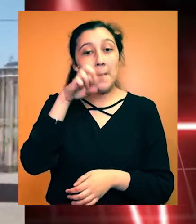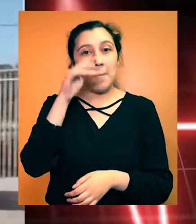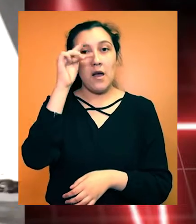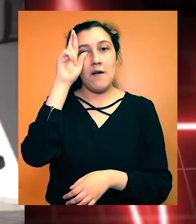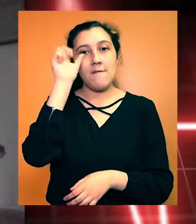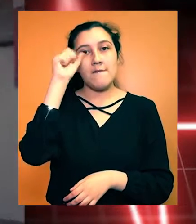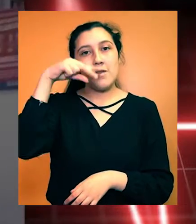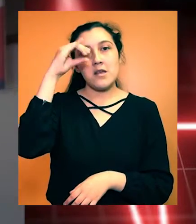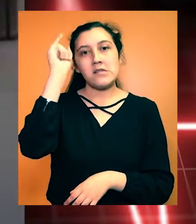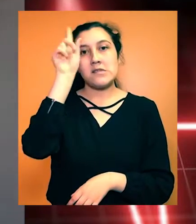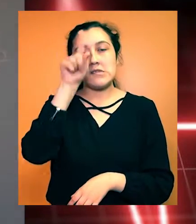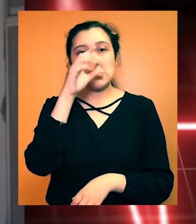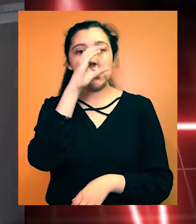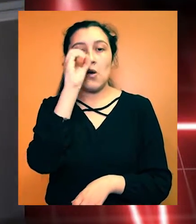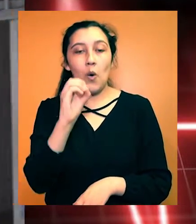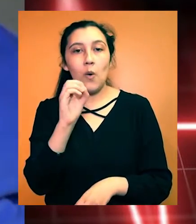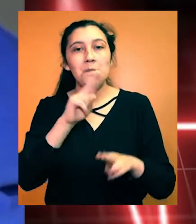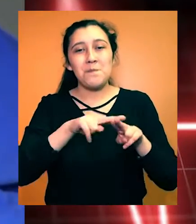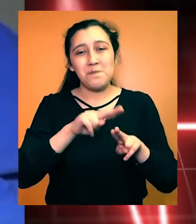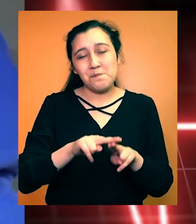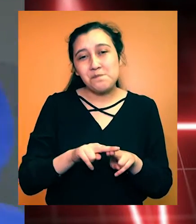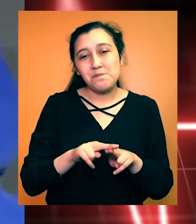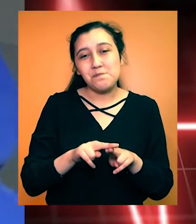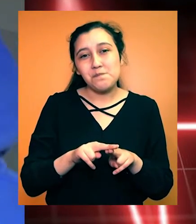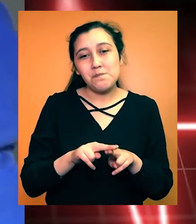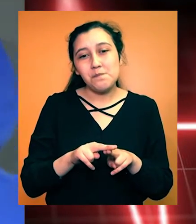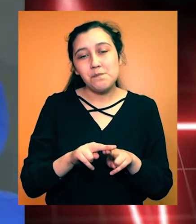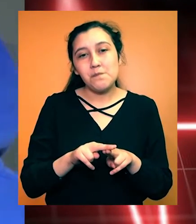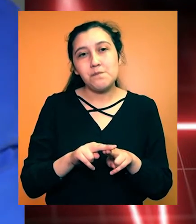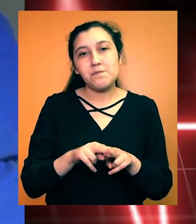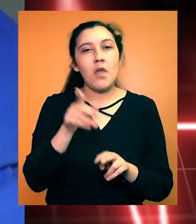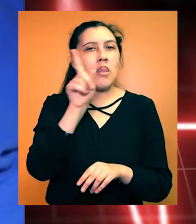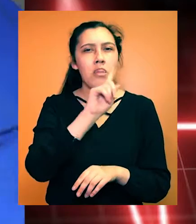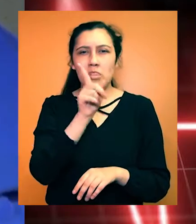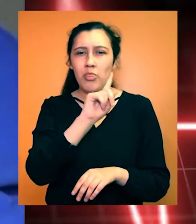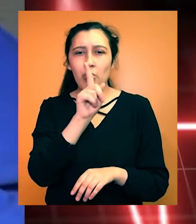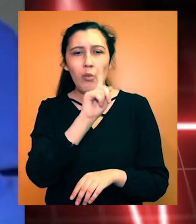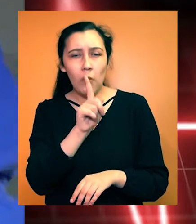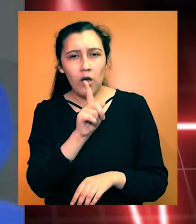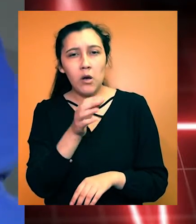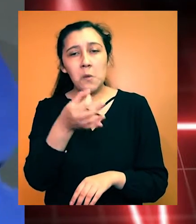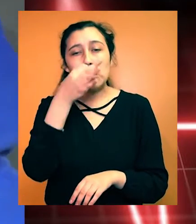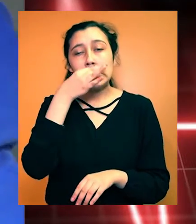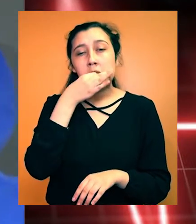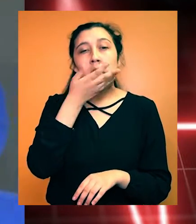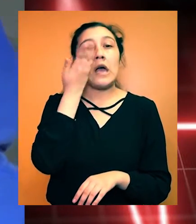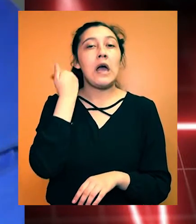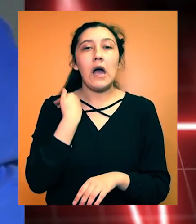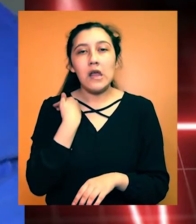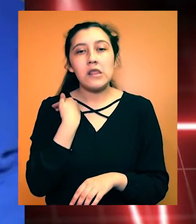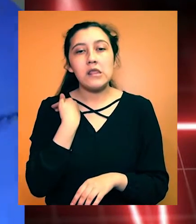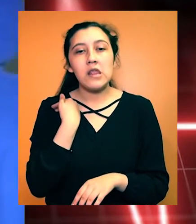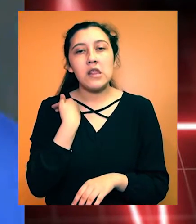imputado, su padre, Francisco Javier Ríos Ríos, habría realizado en el cuerpo de la pequeña, echando por tierra la hipótesis planteada por